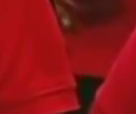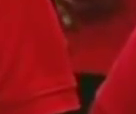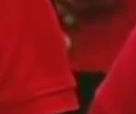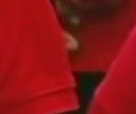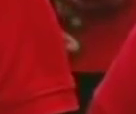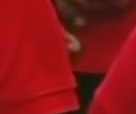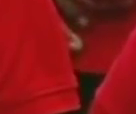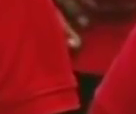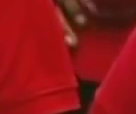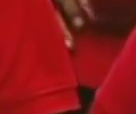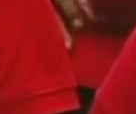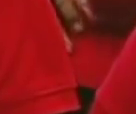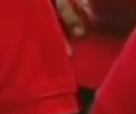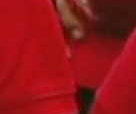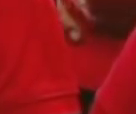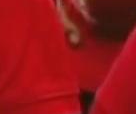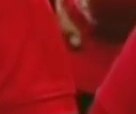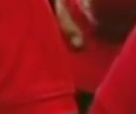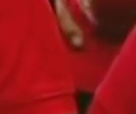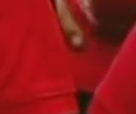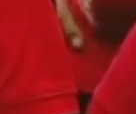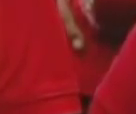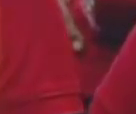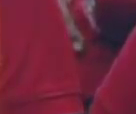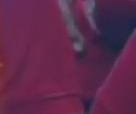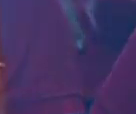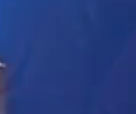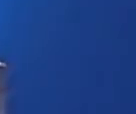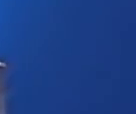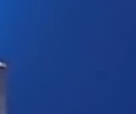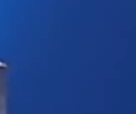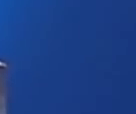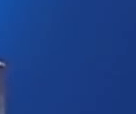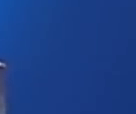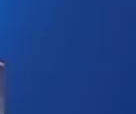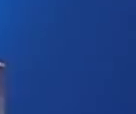Compatriota presidente de la República, Nicolás Maduro Moro,